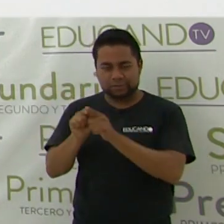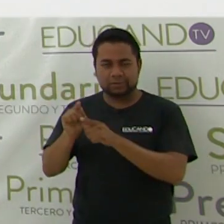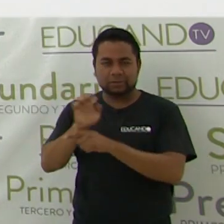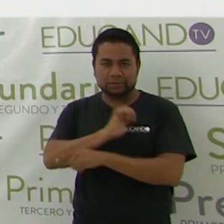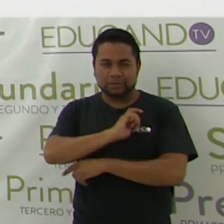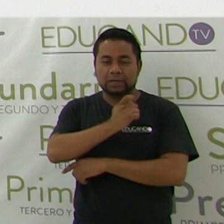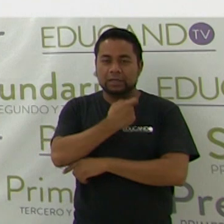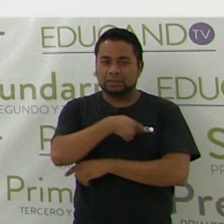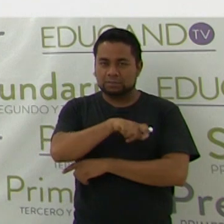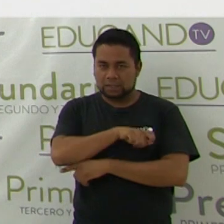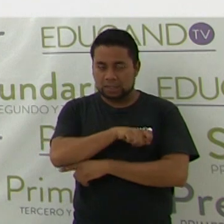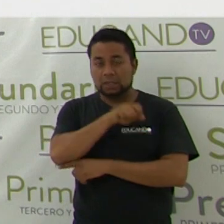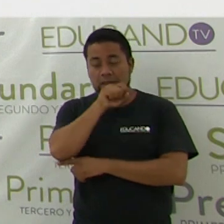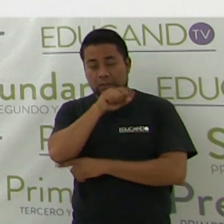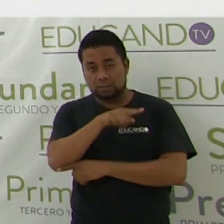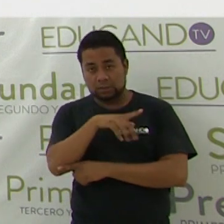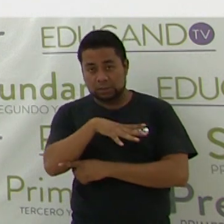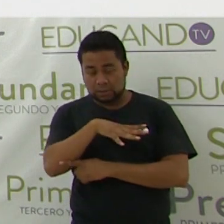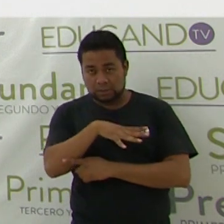También existe